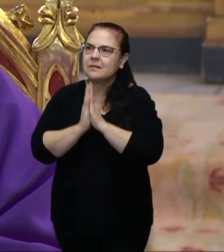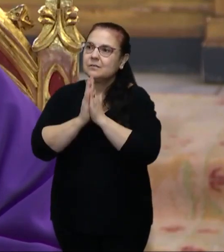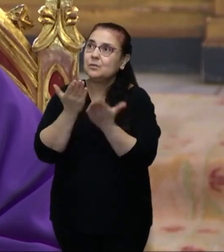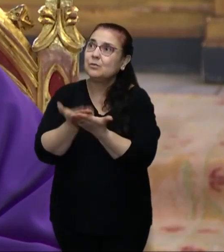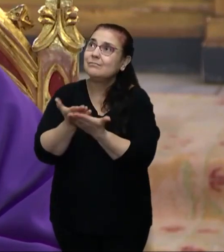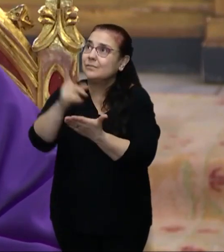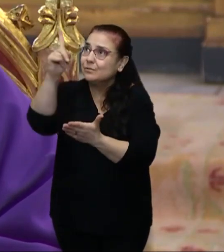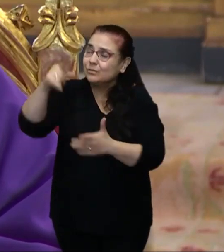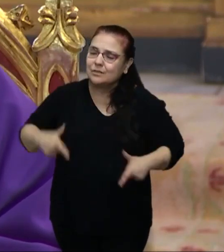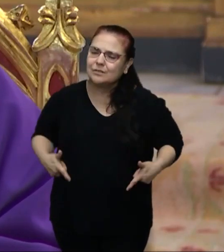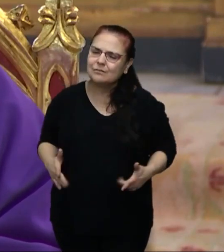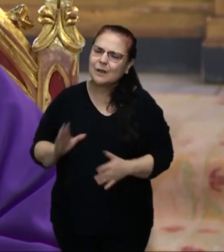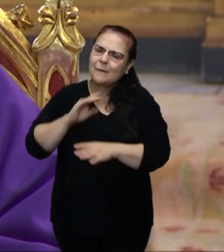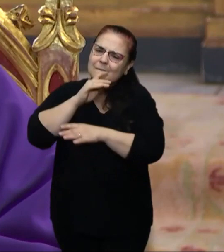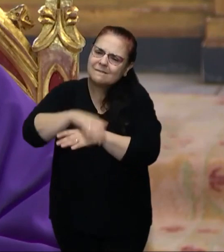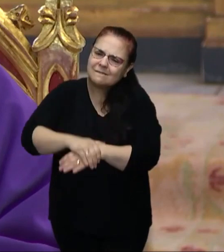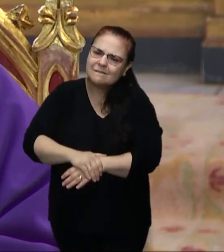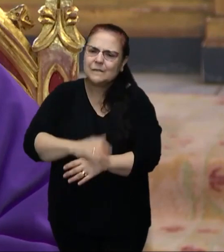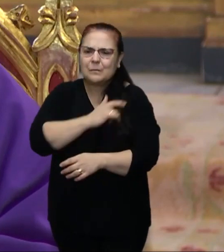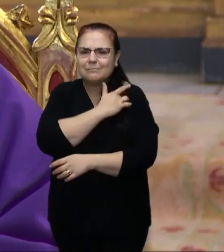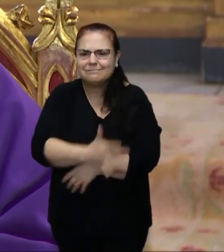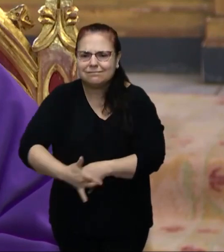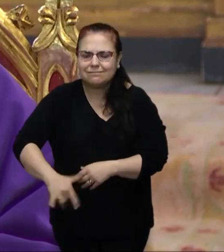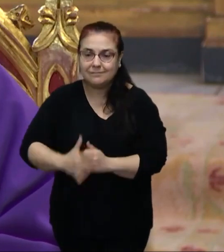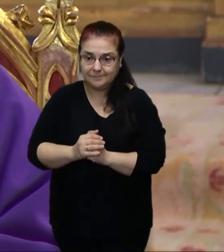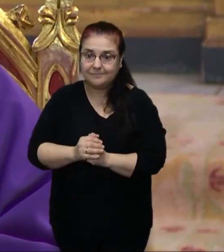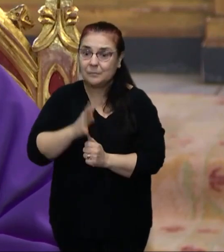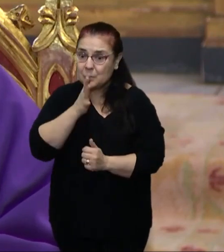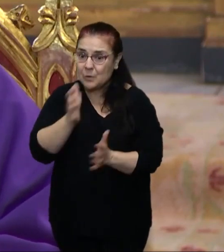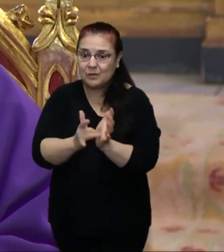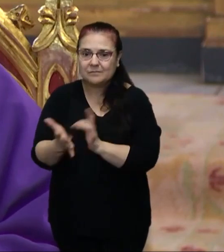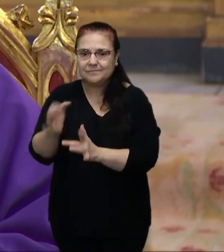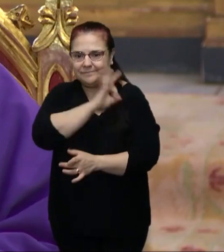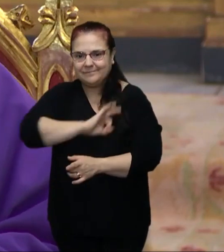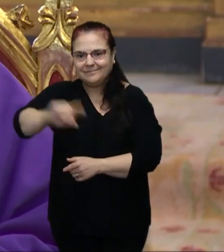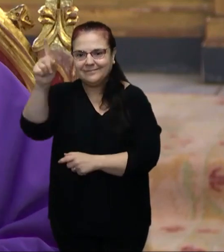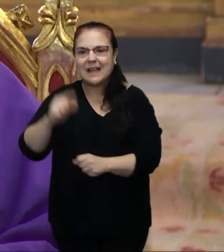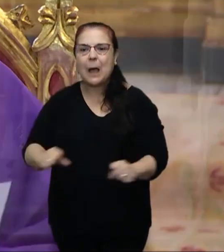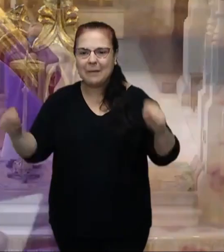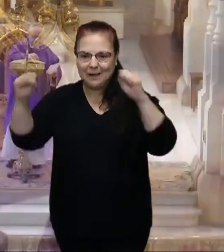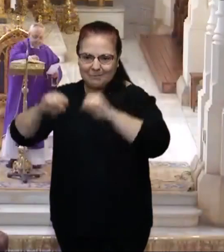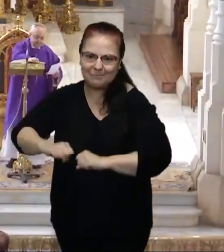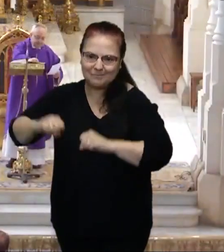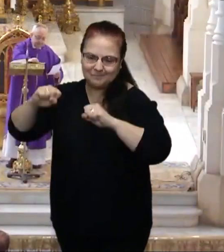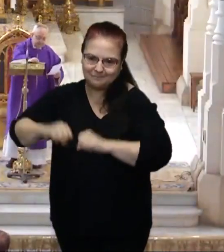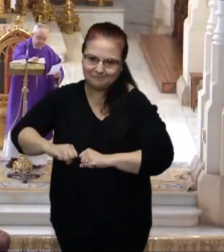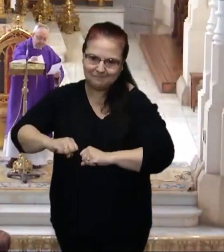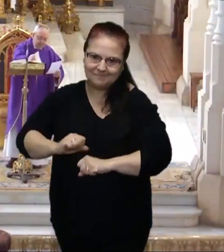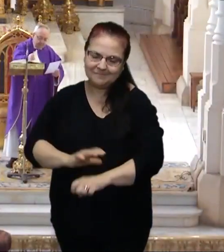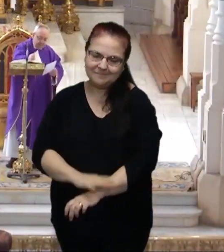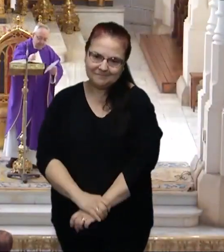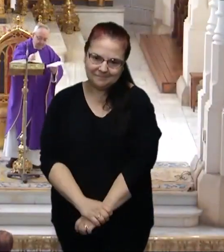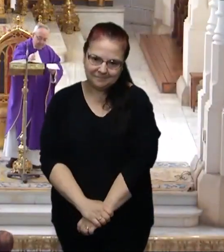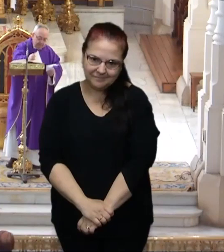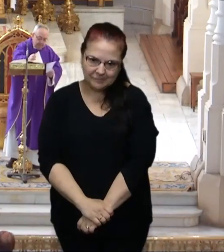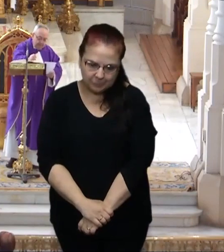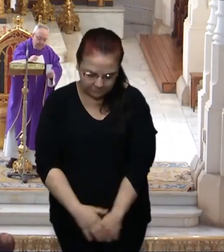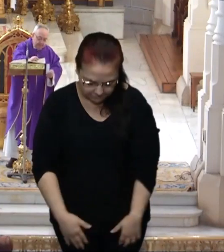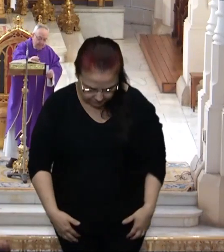a someternos a tu voluntad misericordiosa. Por Jesucristo nuestro Señor. Amén.